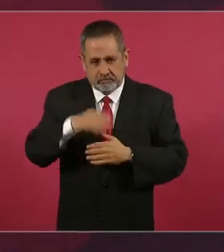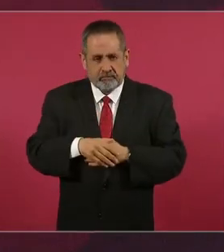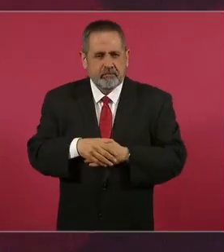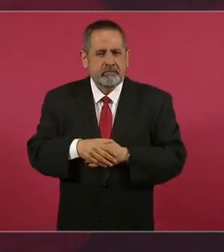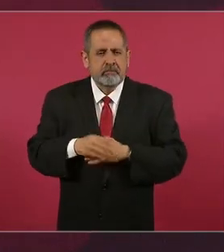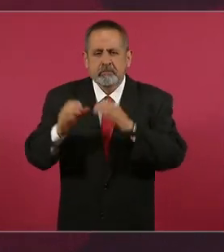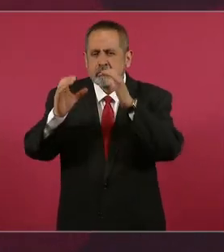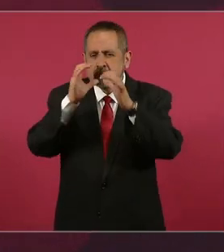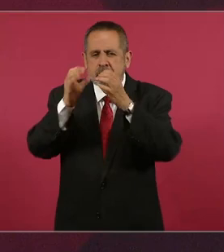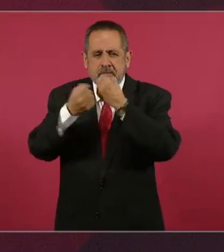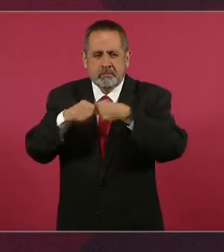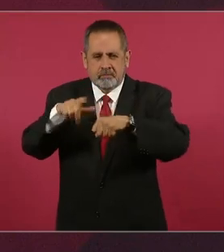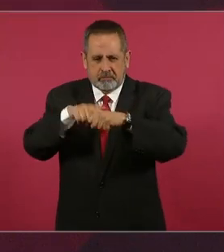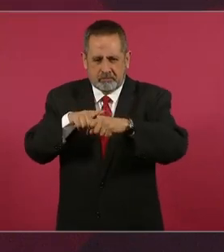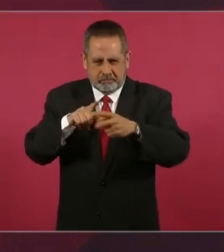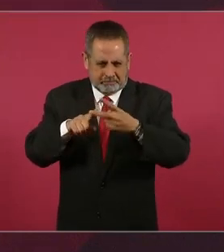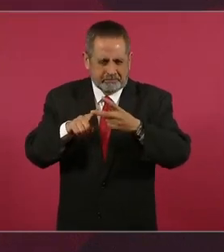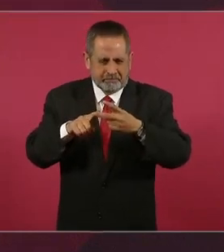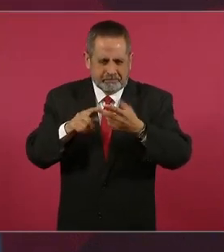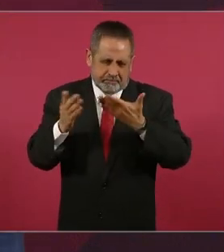comunicación social,